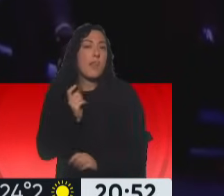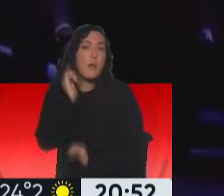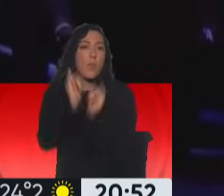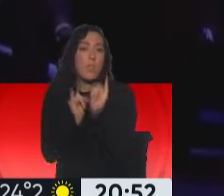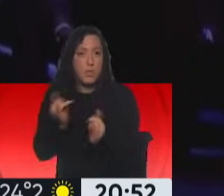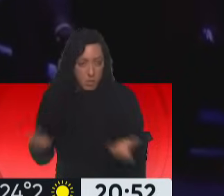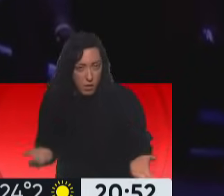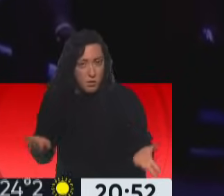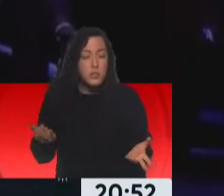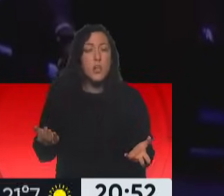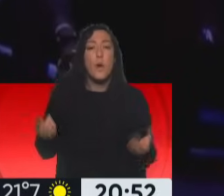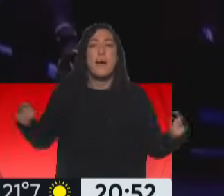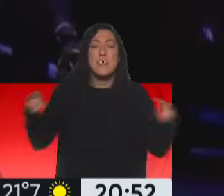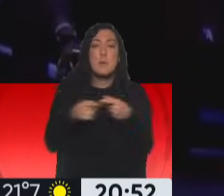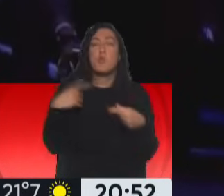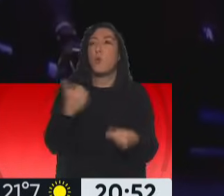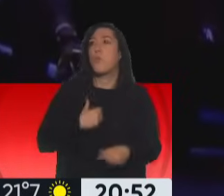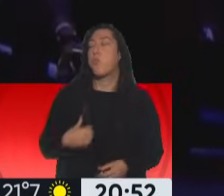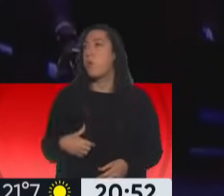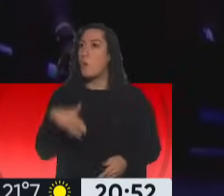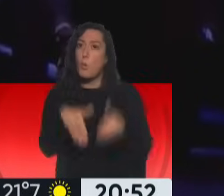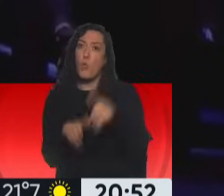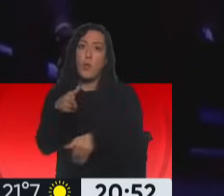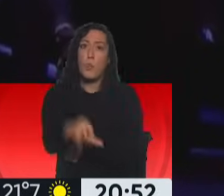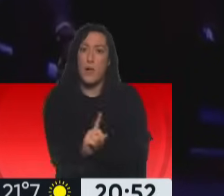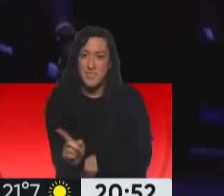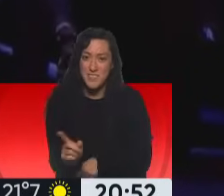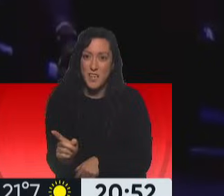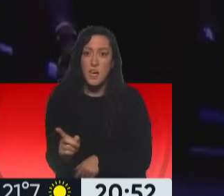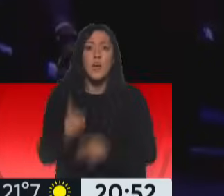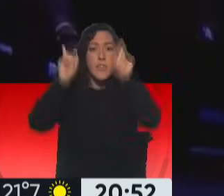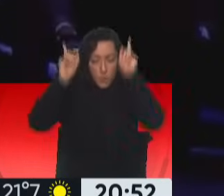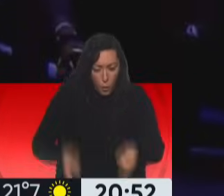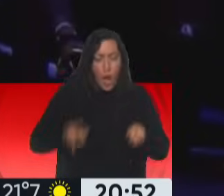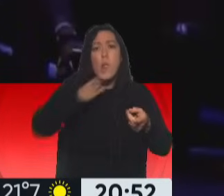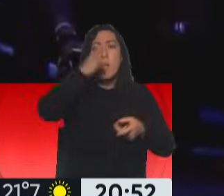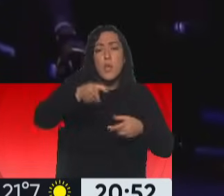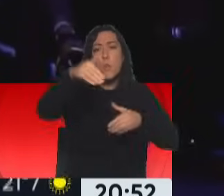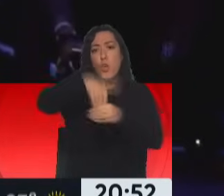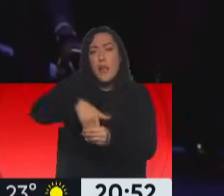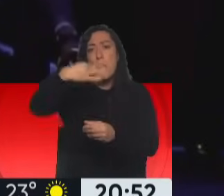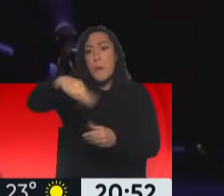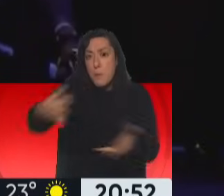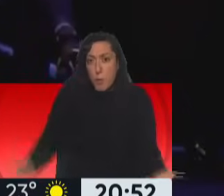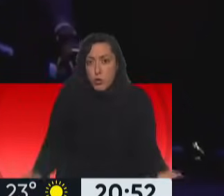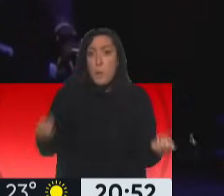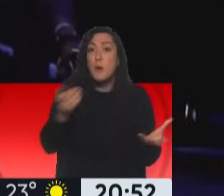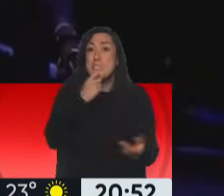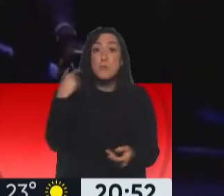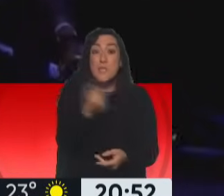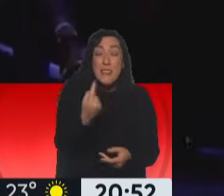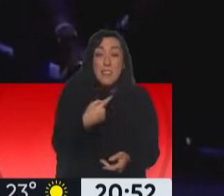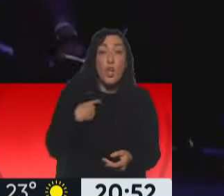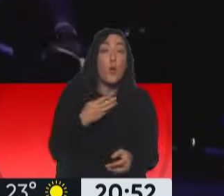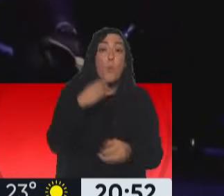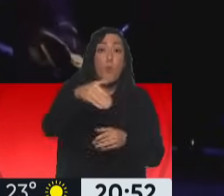pretenden desmotivarnos a todos para que no vayamos a votar. Hay que ir a votar, porque si no lo hacen, gana el aparato